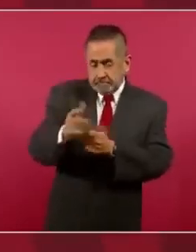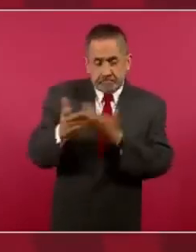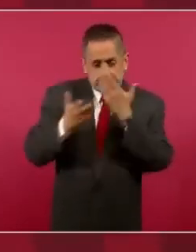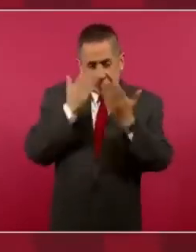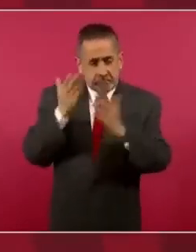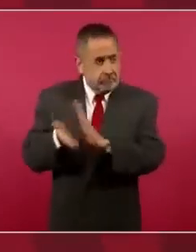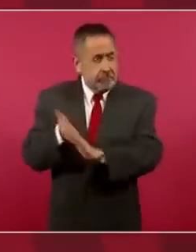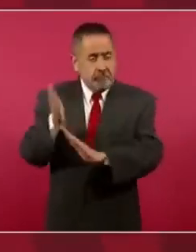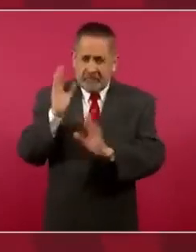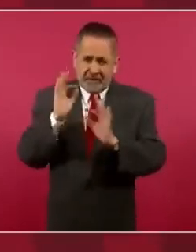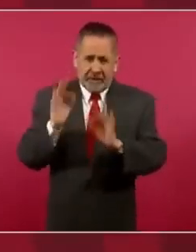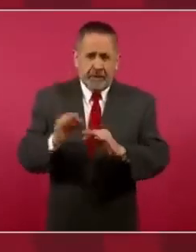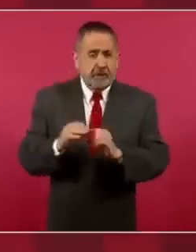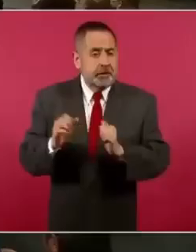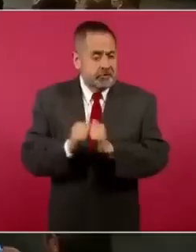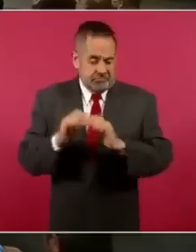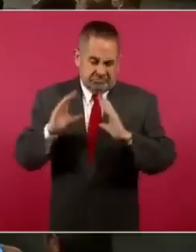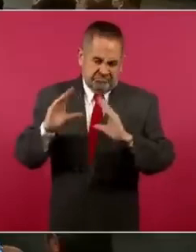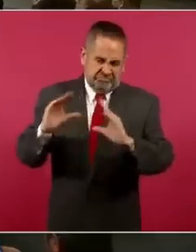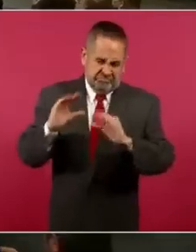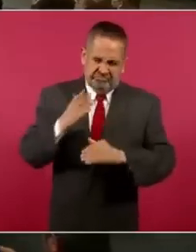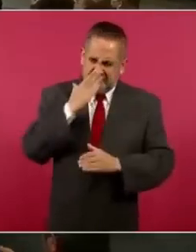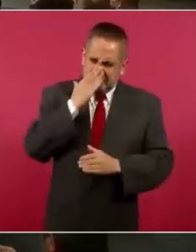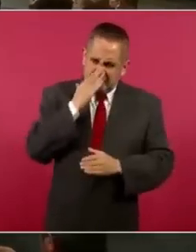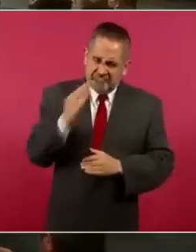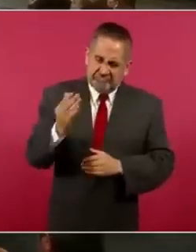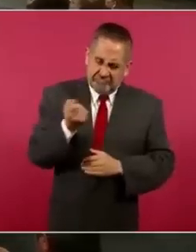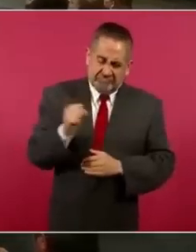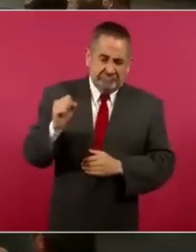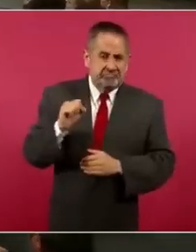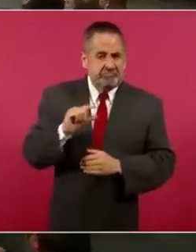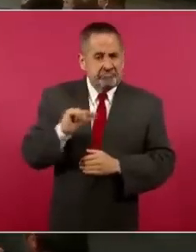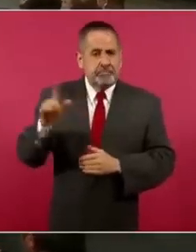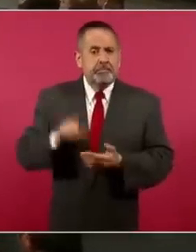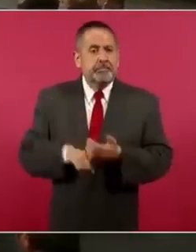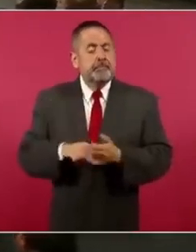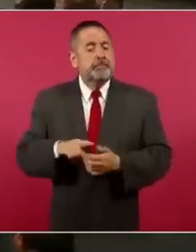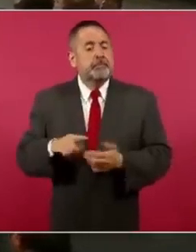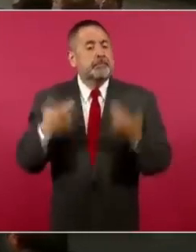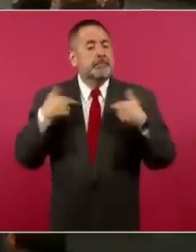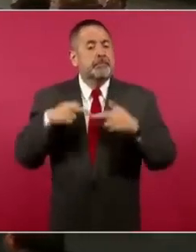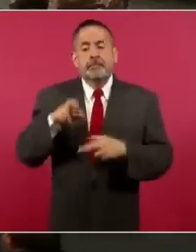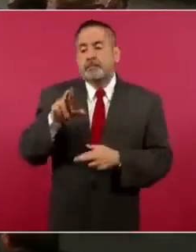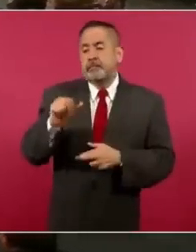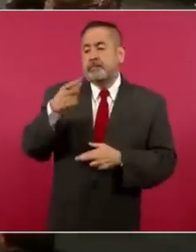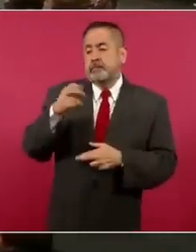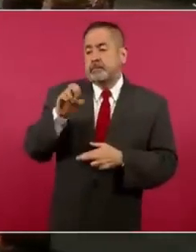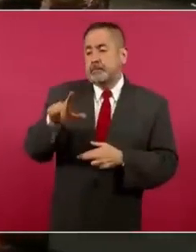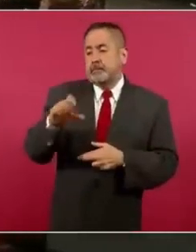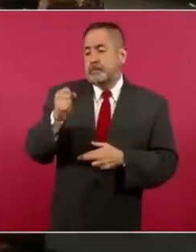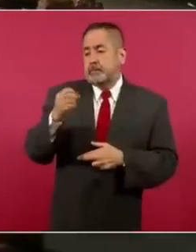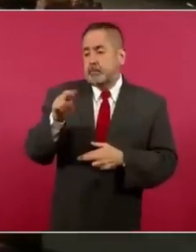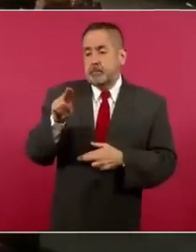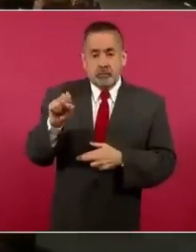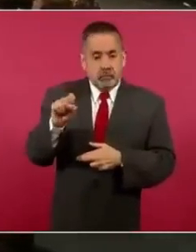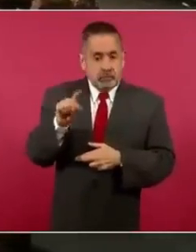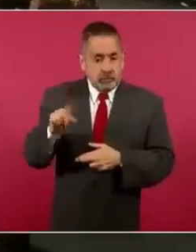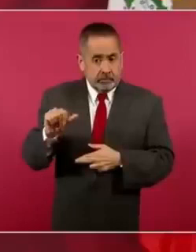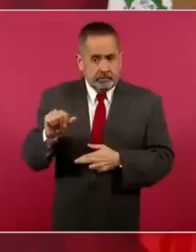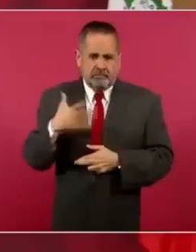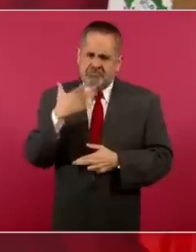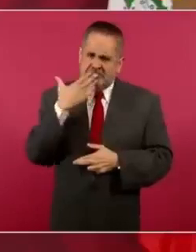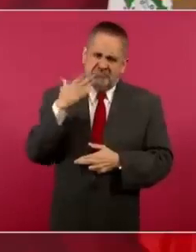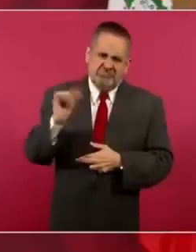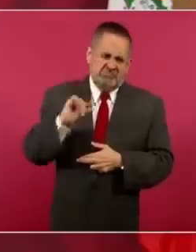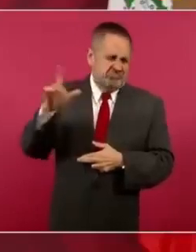y es de calidad. La maestra Raquel Sosa es de